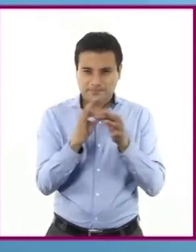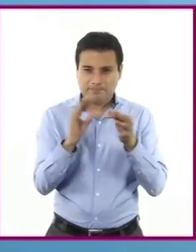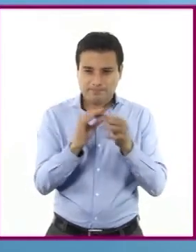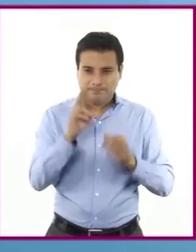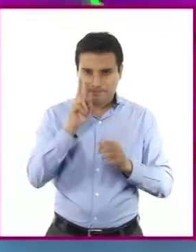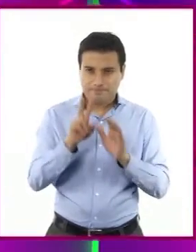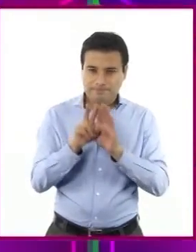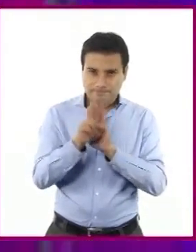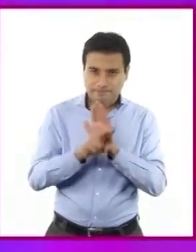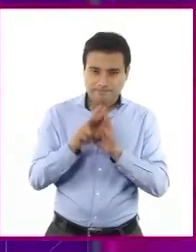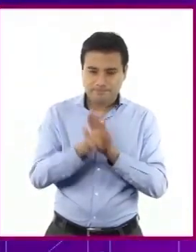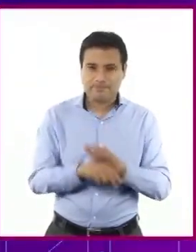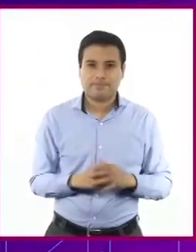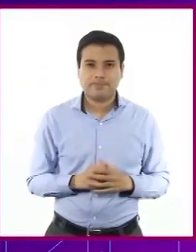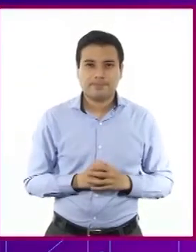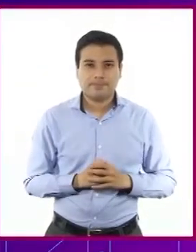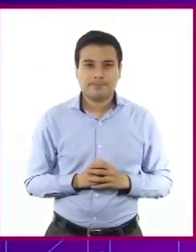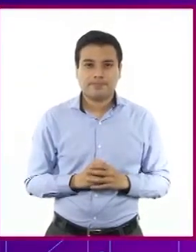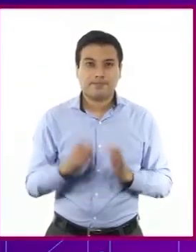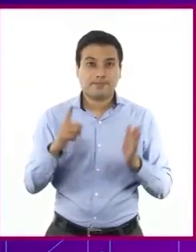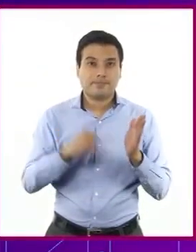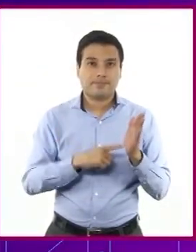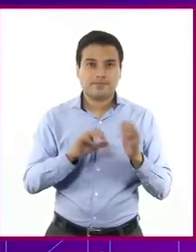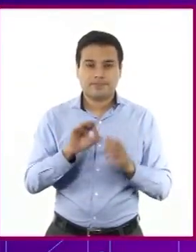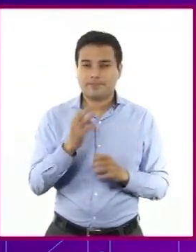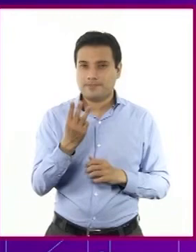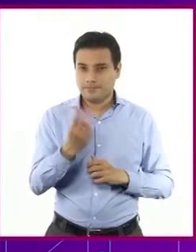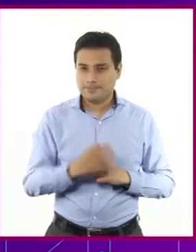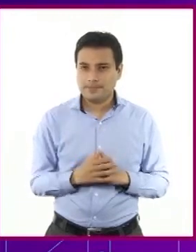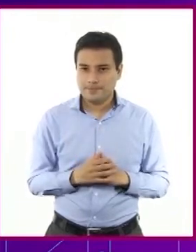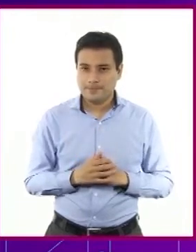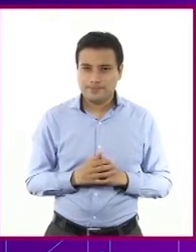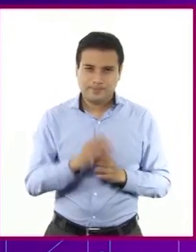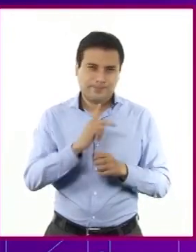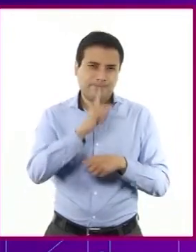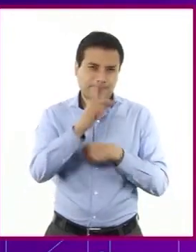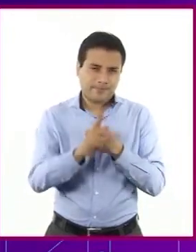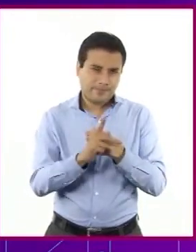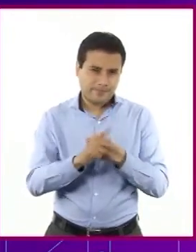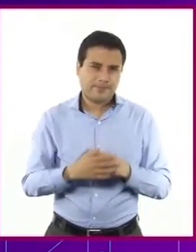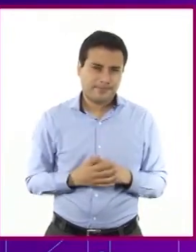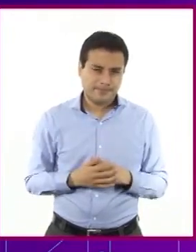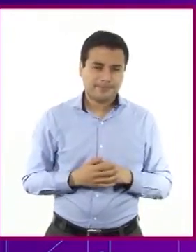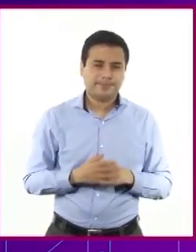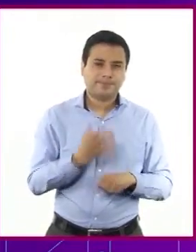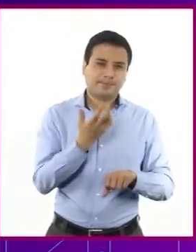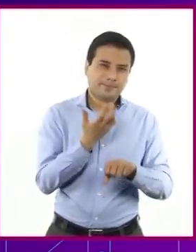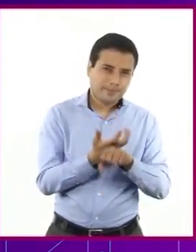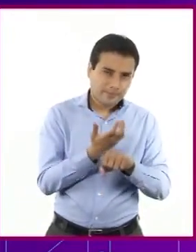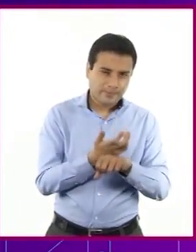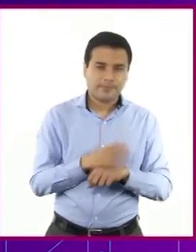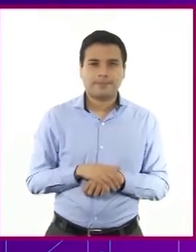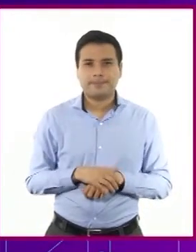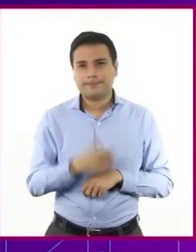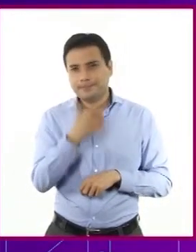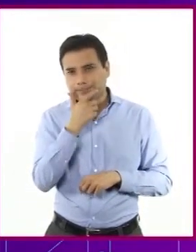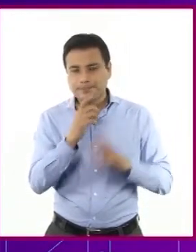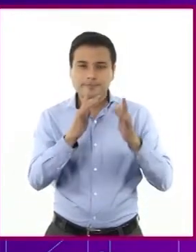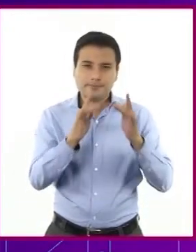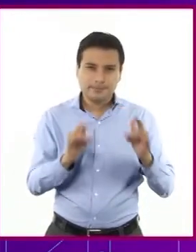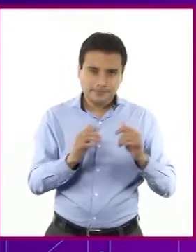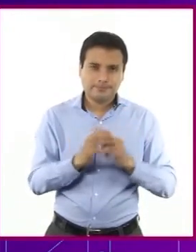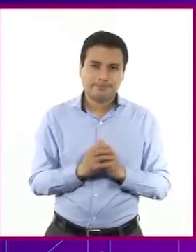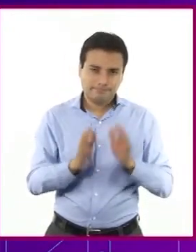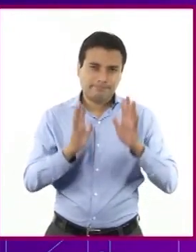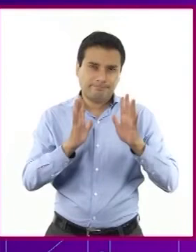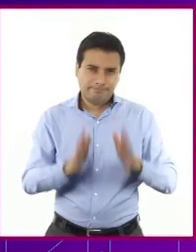del siguiente video. Hacia 1943, los países aliados iniciaron una gran contraofensiva en contra de las tropas del